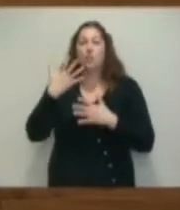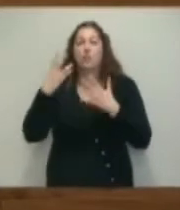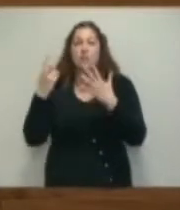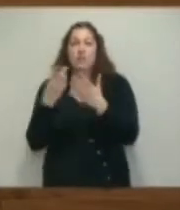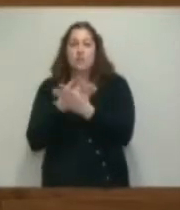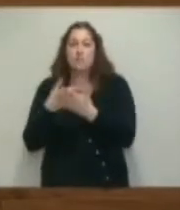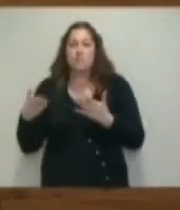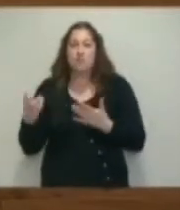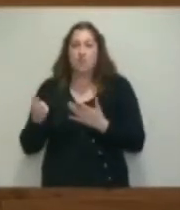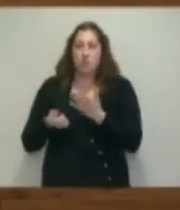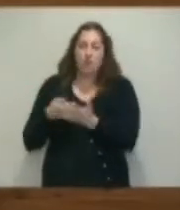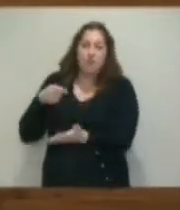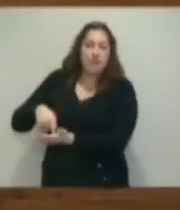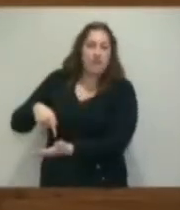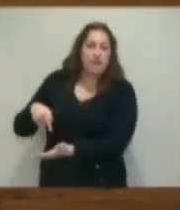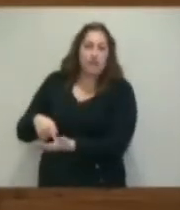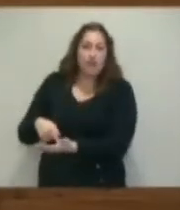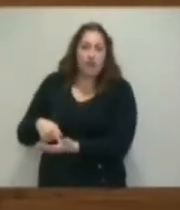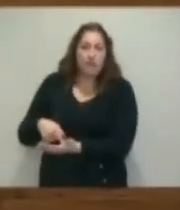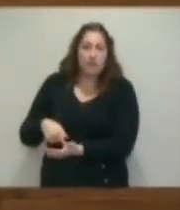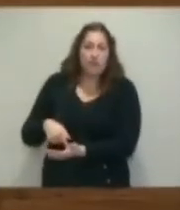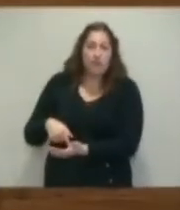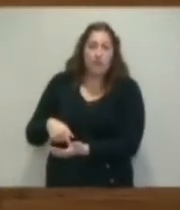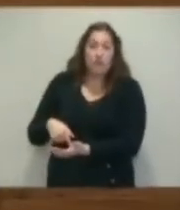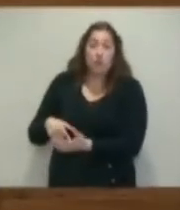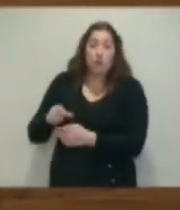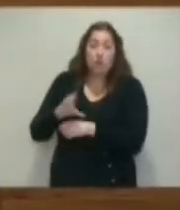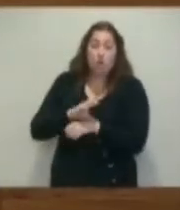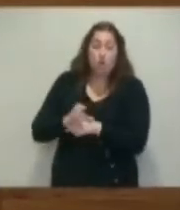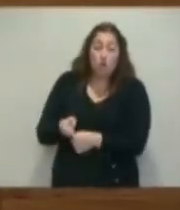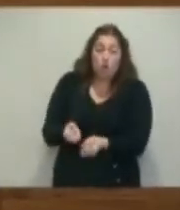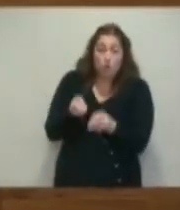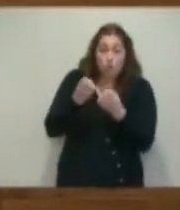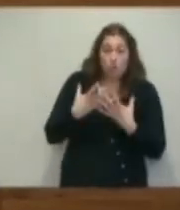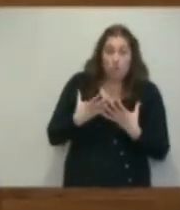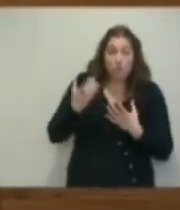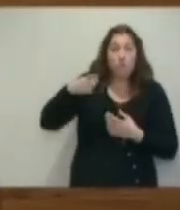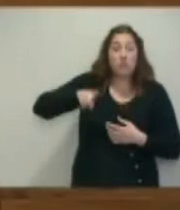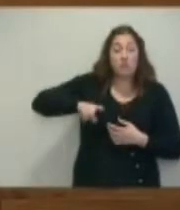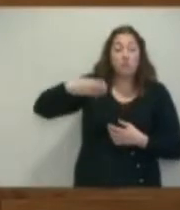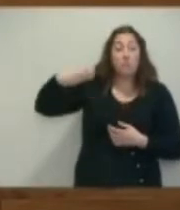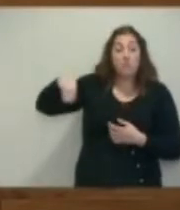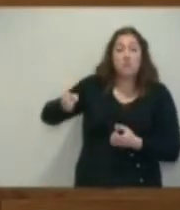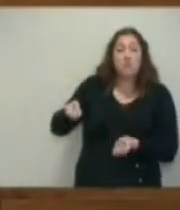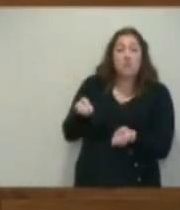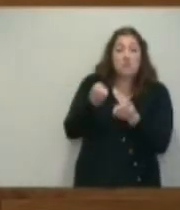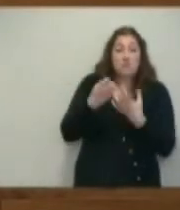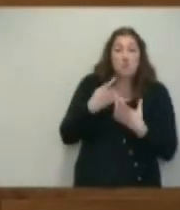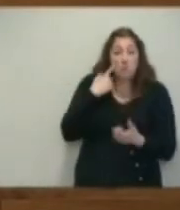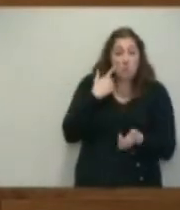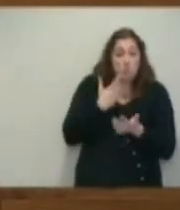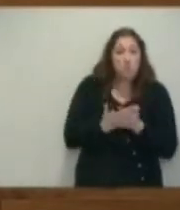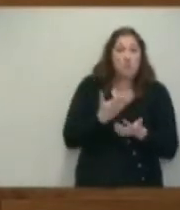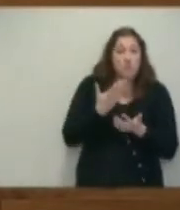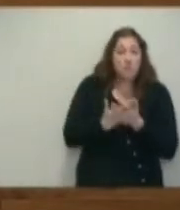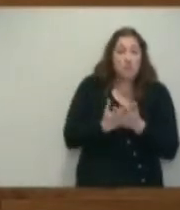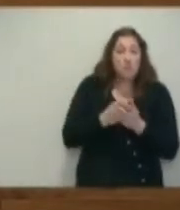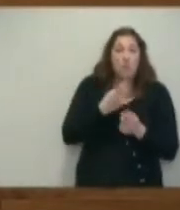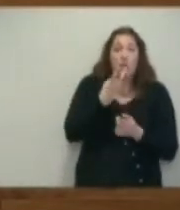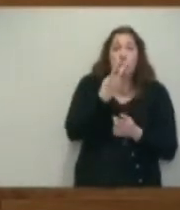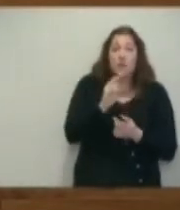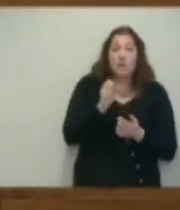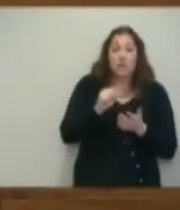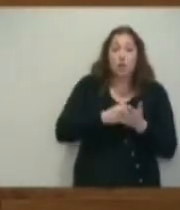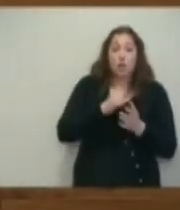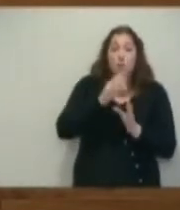razón esgrimida aquí, esgrimida por el consejero y también por el presidente, para justificar la no inclusión de estos 20